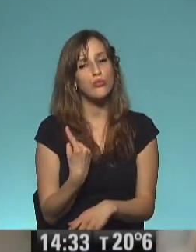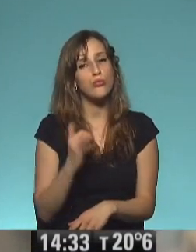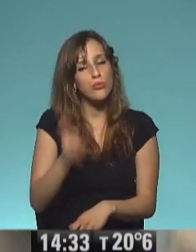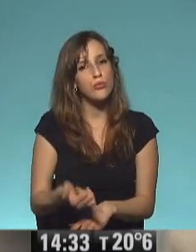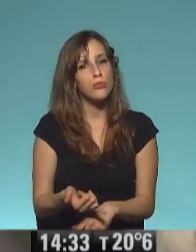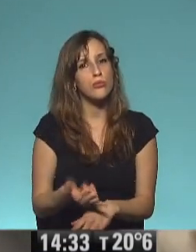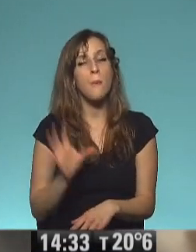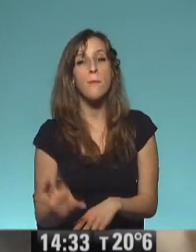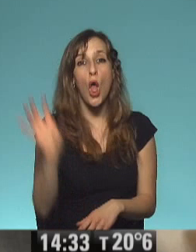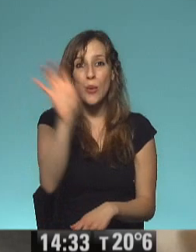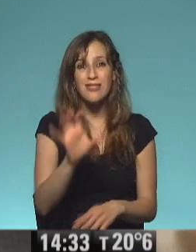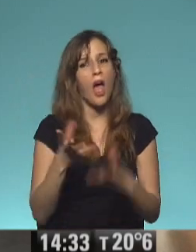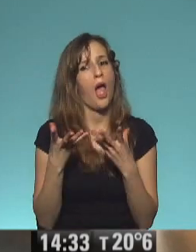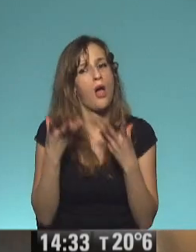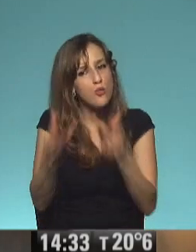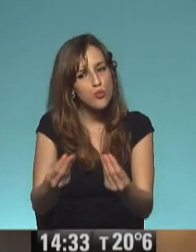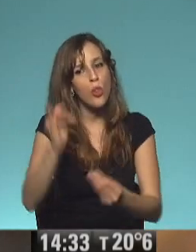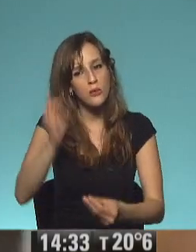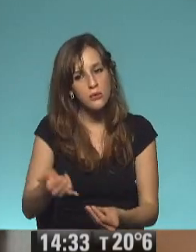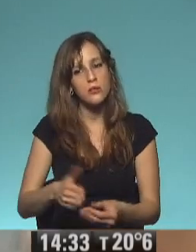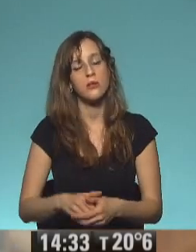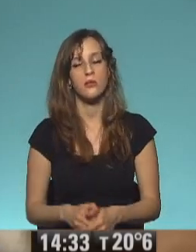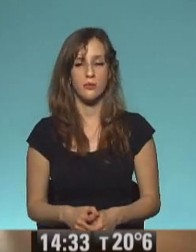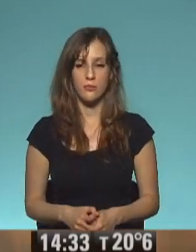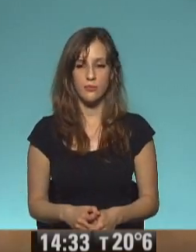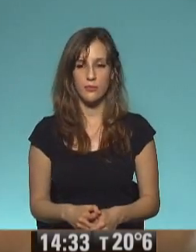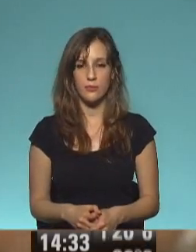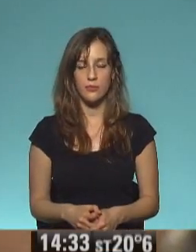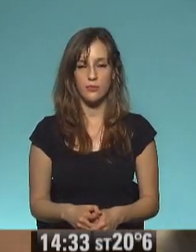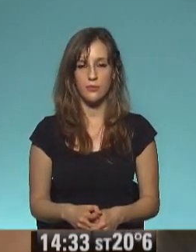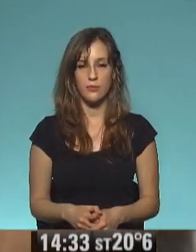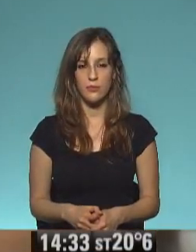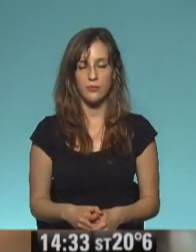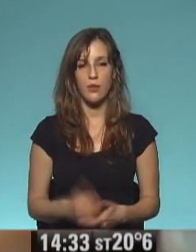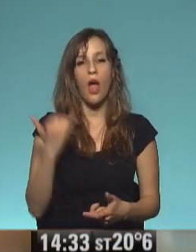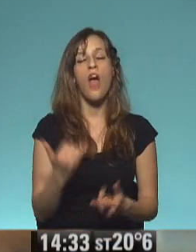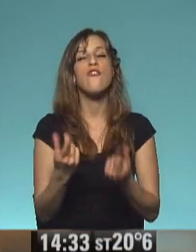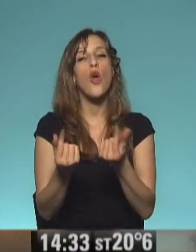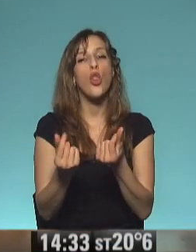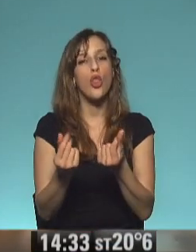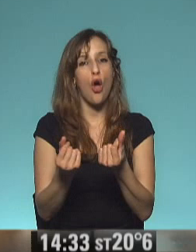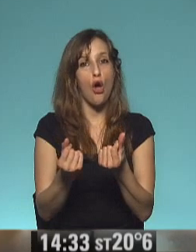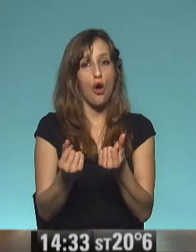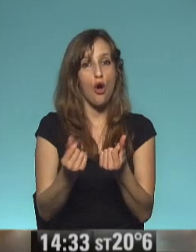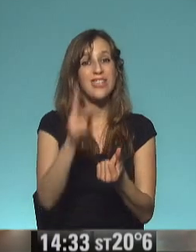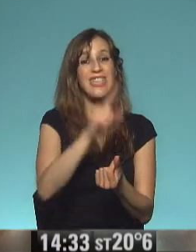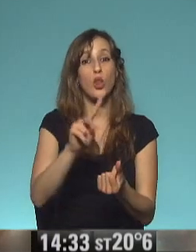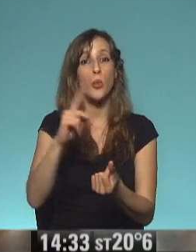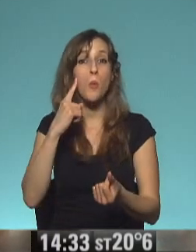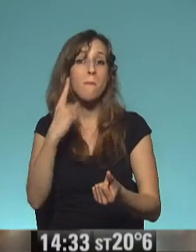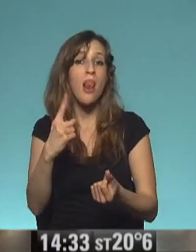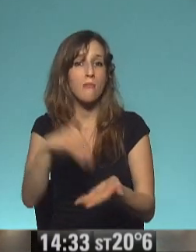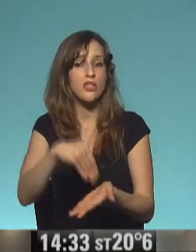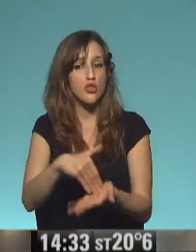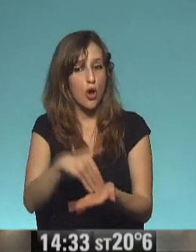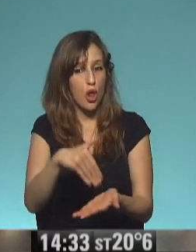Interior. Y además hay 120 mil millones en un fondo fiduciario que nosotros hemos puesto a disposición de las provincias, que